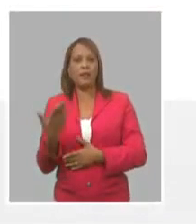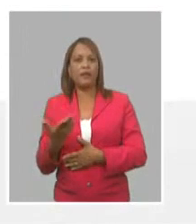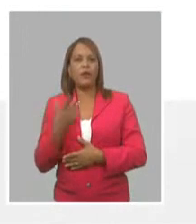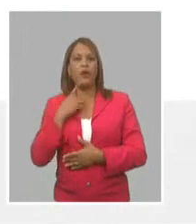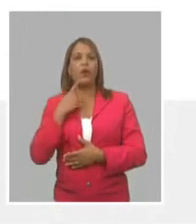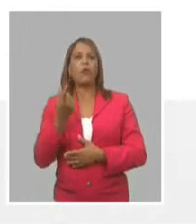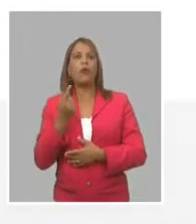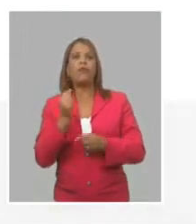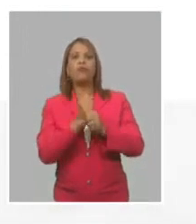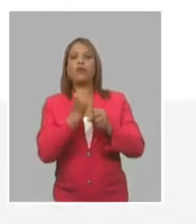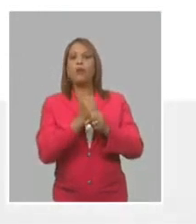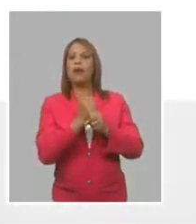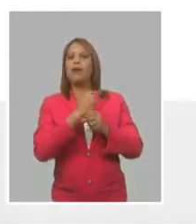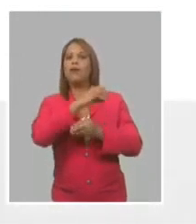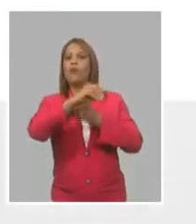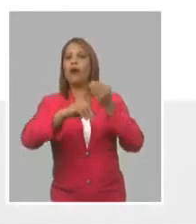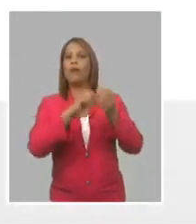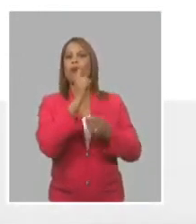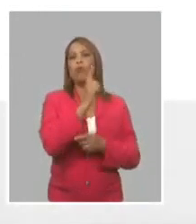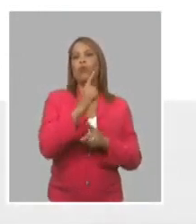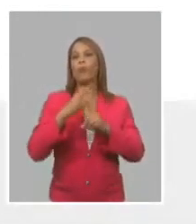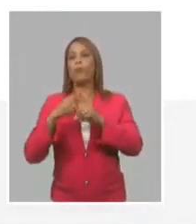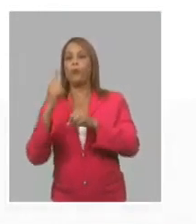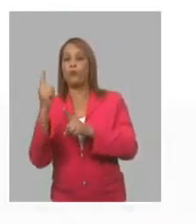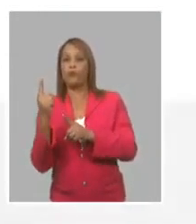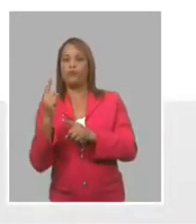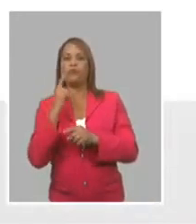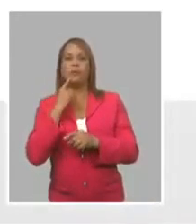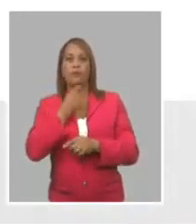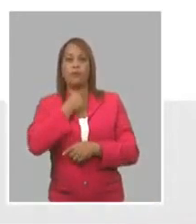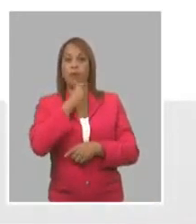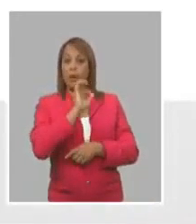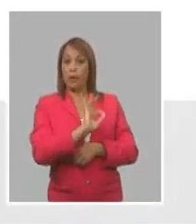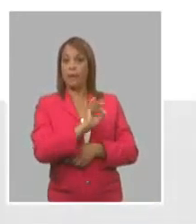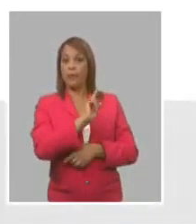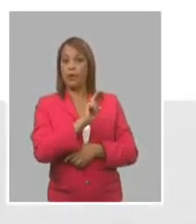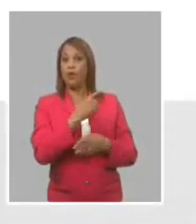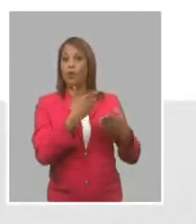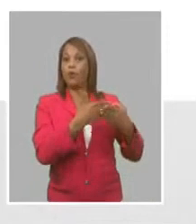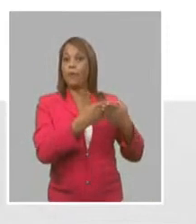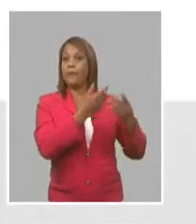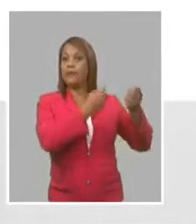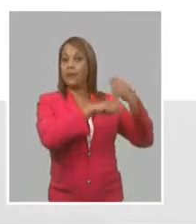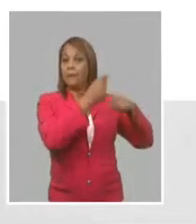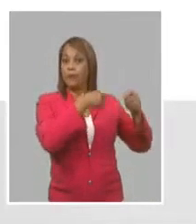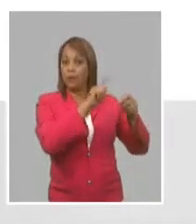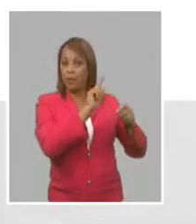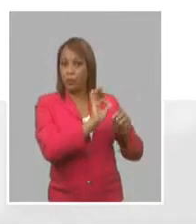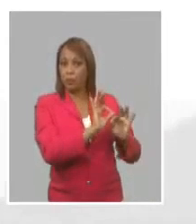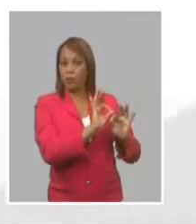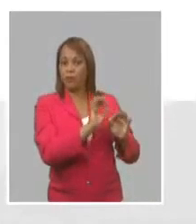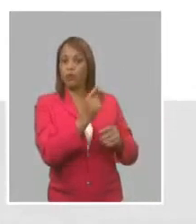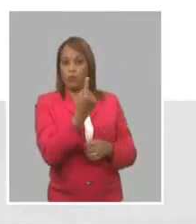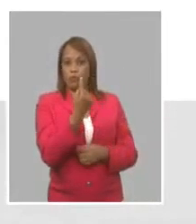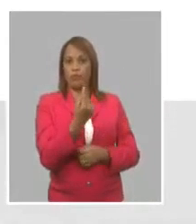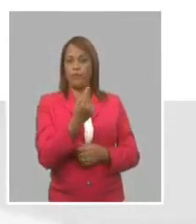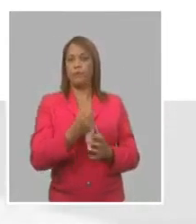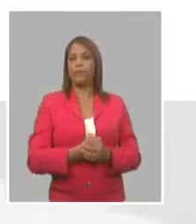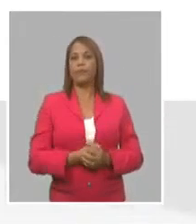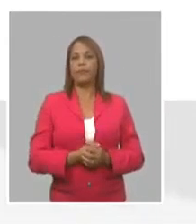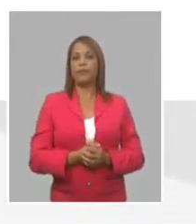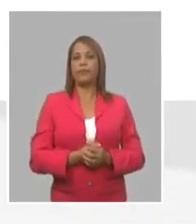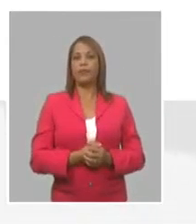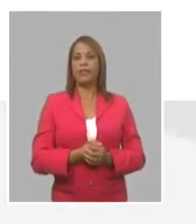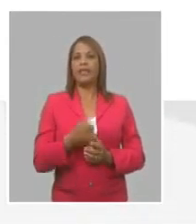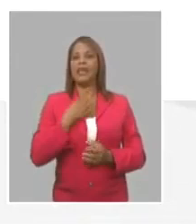están operando con un tipo de cambio uno por uno? Fíjate, aquí estamos poniendo una empresa que es exportadora y tiene